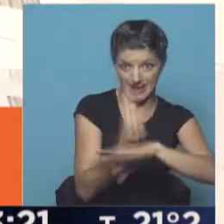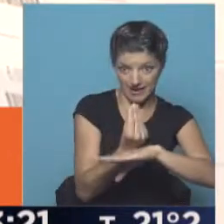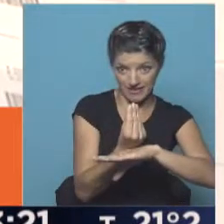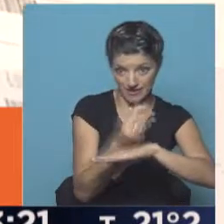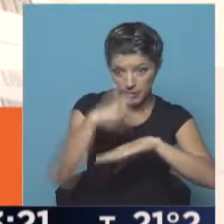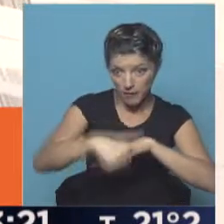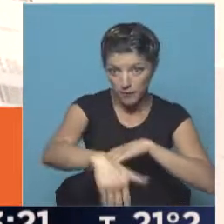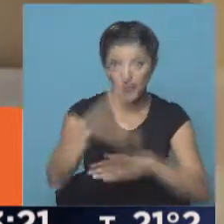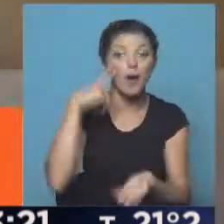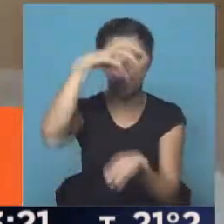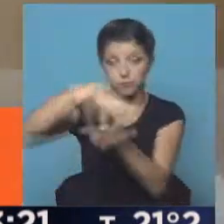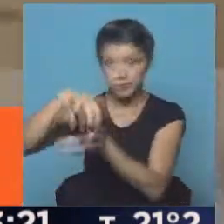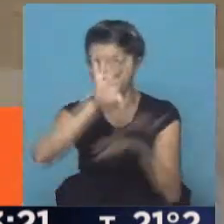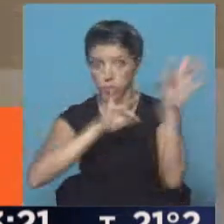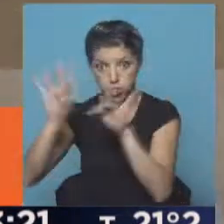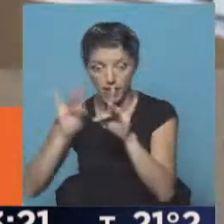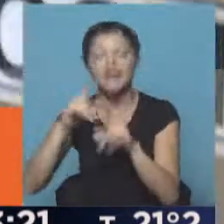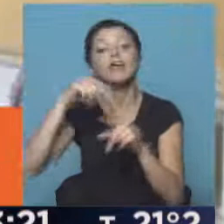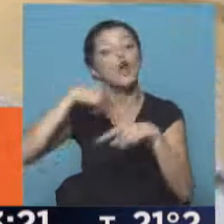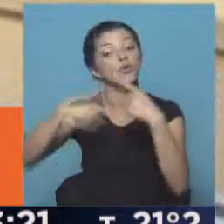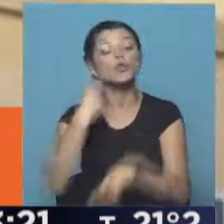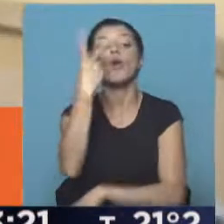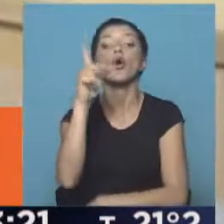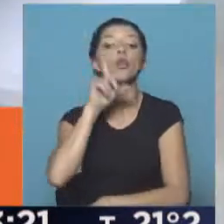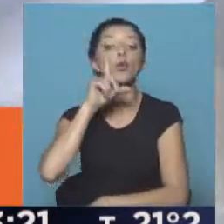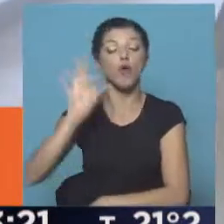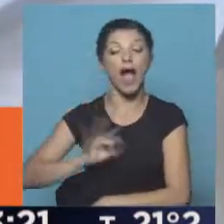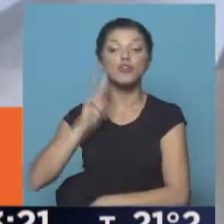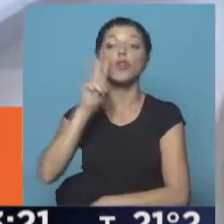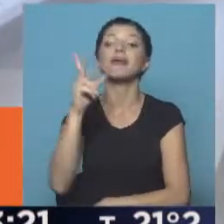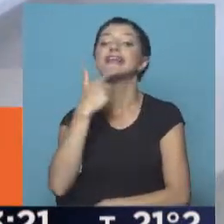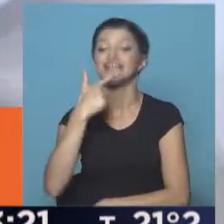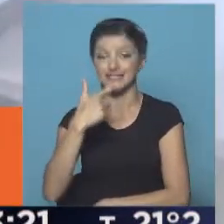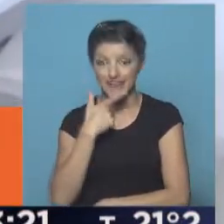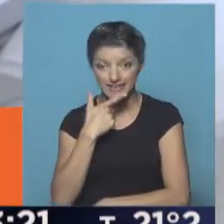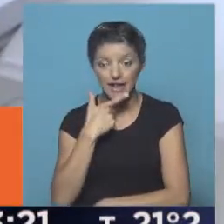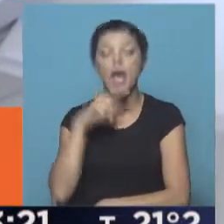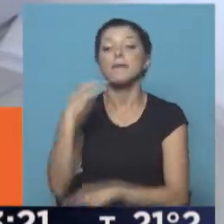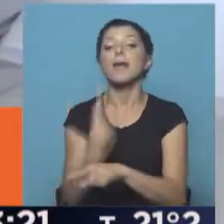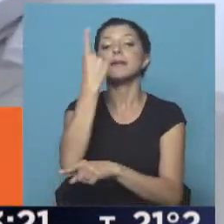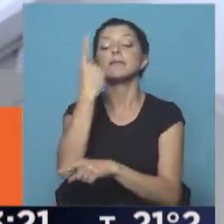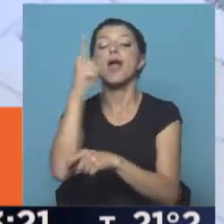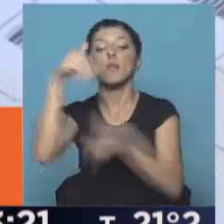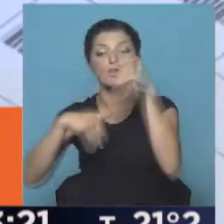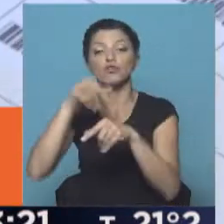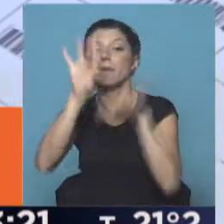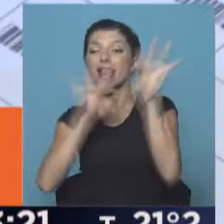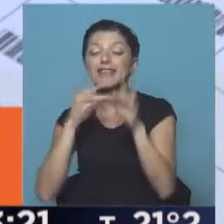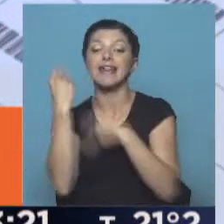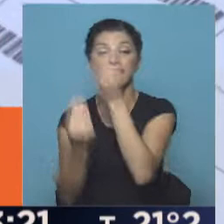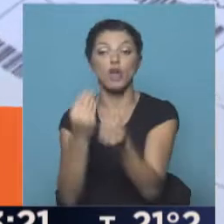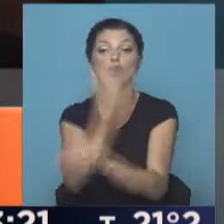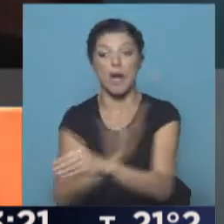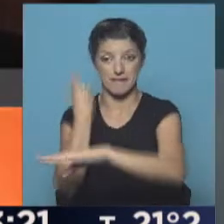comicios municipales. Y continuará el 2 de julio de 2017 con las primarias presidenciales y la elección del nuevo